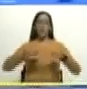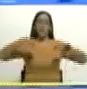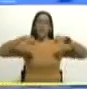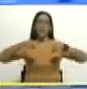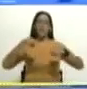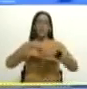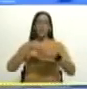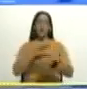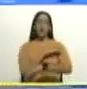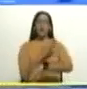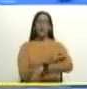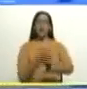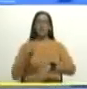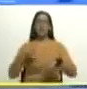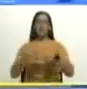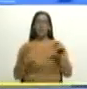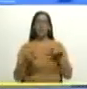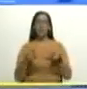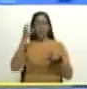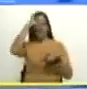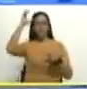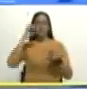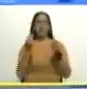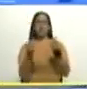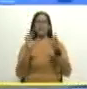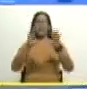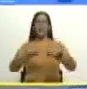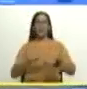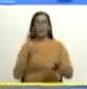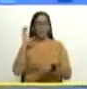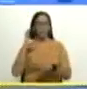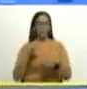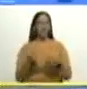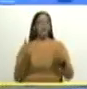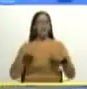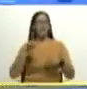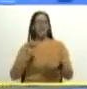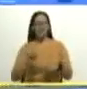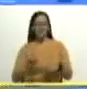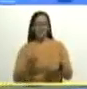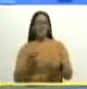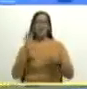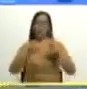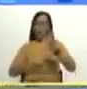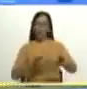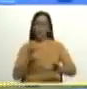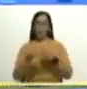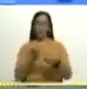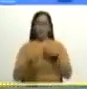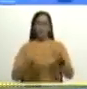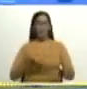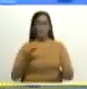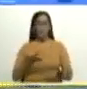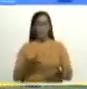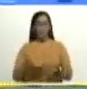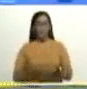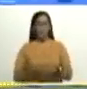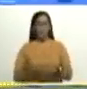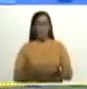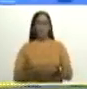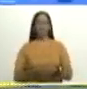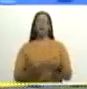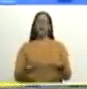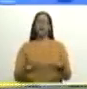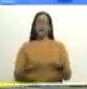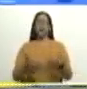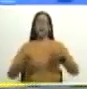fuerte y tenemos un sector con capacidad de compra en el país. De hecho, las compras que se están haciendo son importadas de los